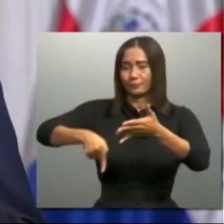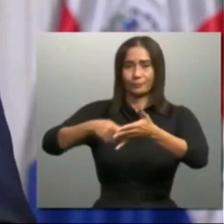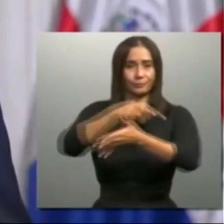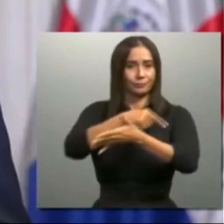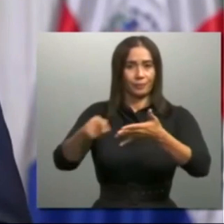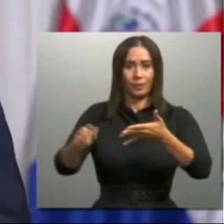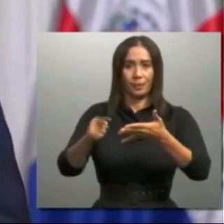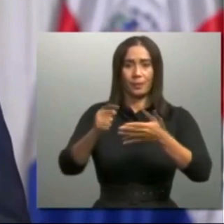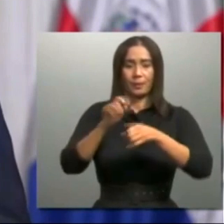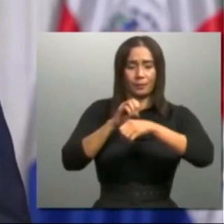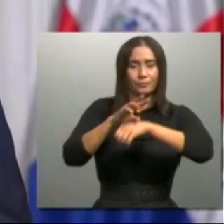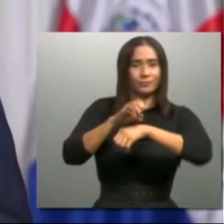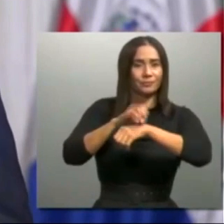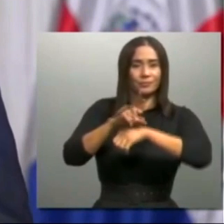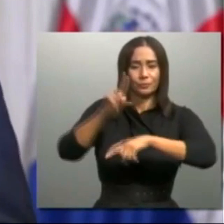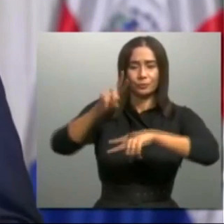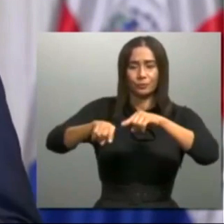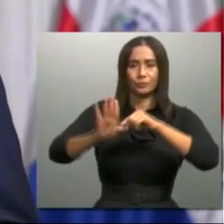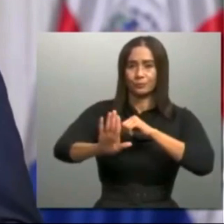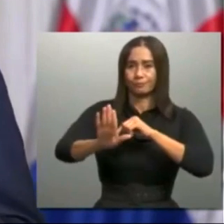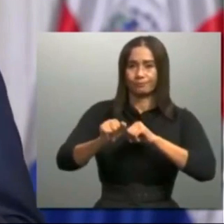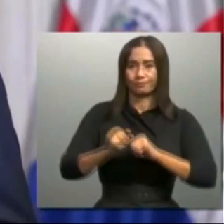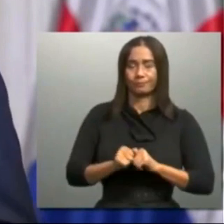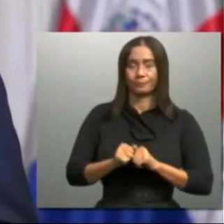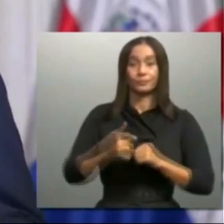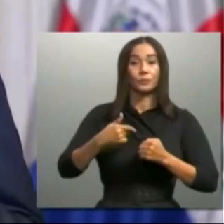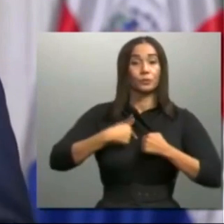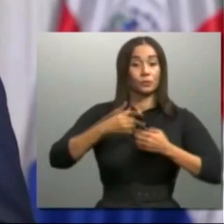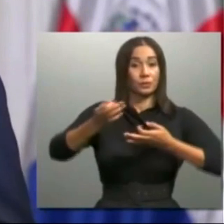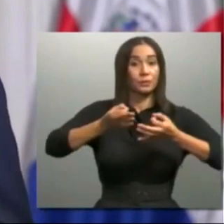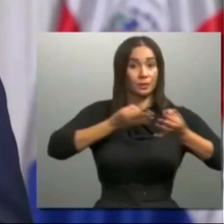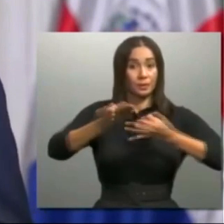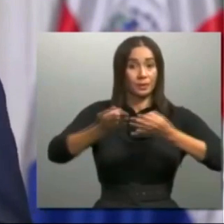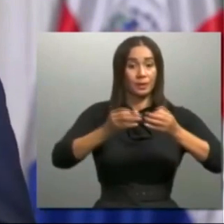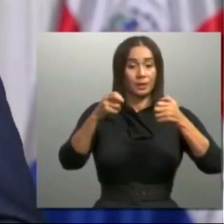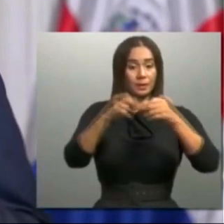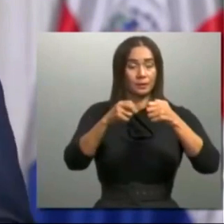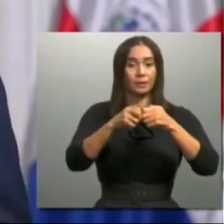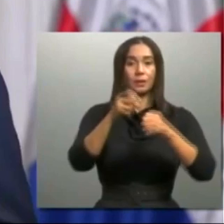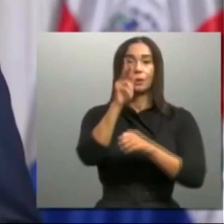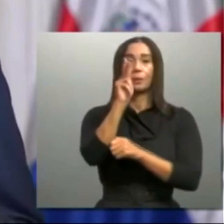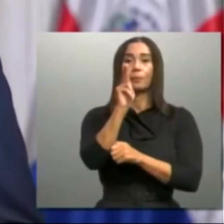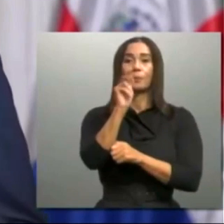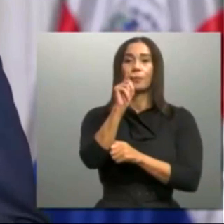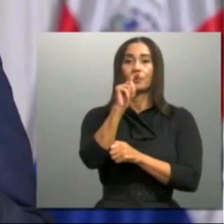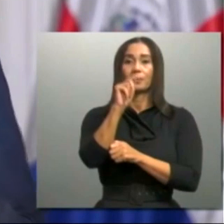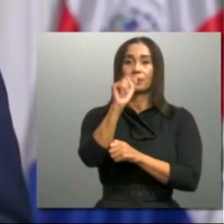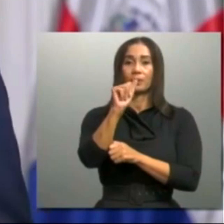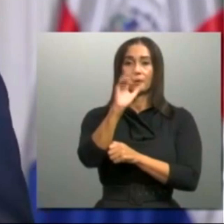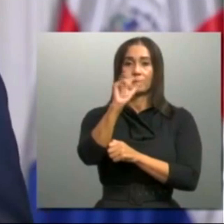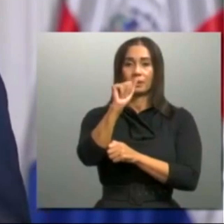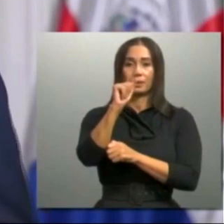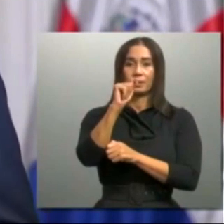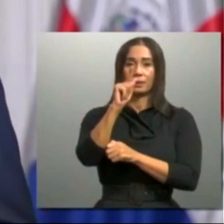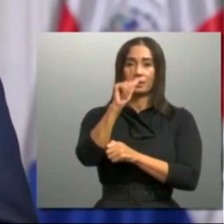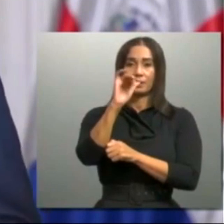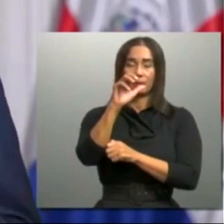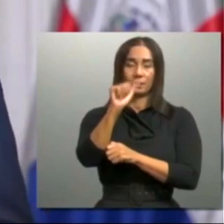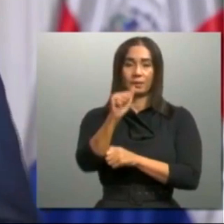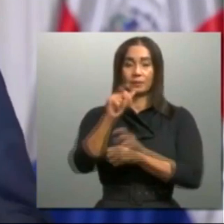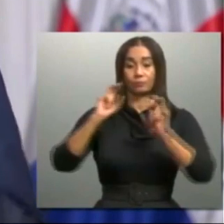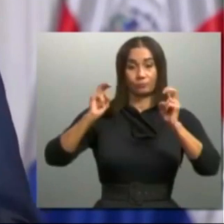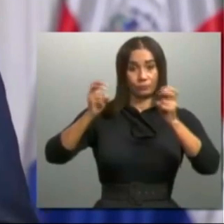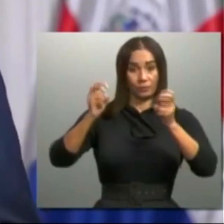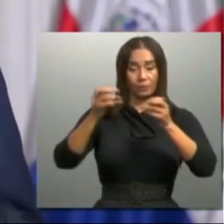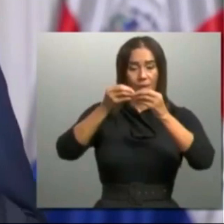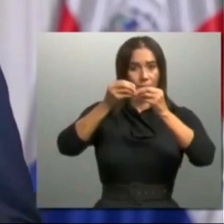que tuvo problemas de gestión en la CDEE no puede ir a administrar una planta eléctrica, además, que es